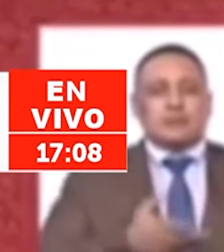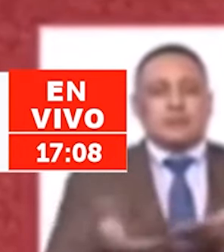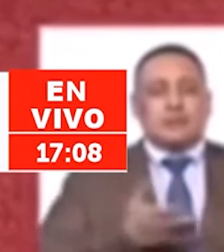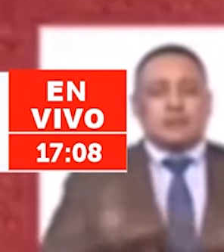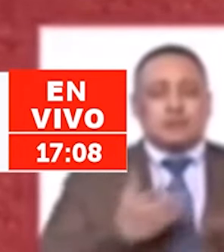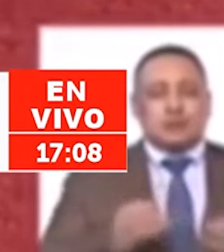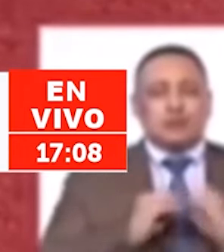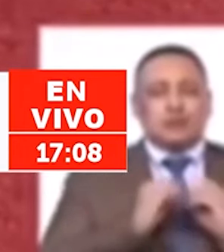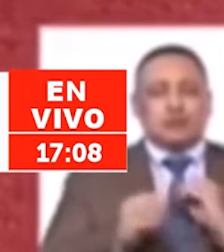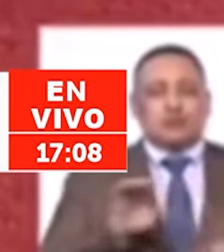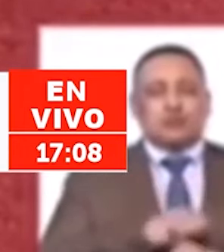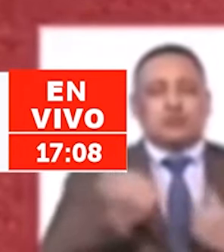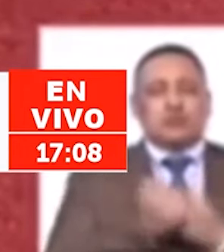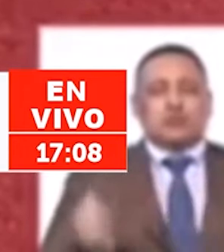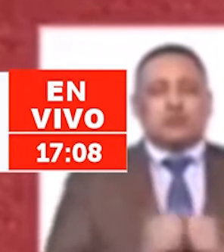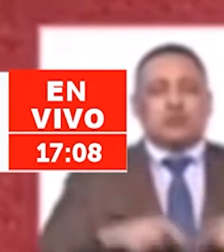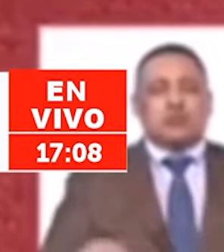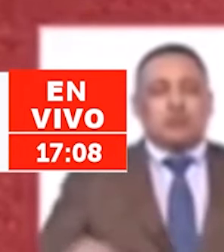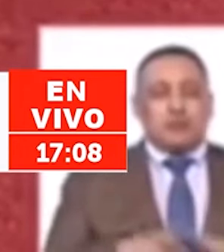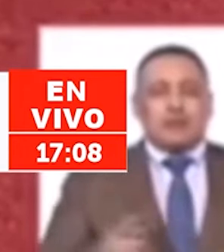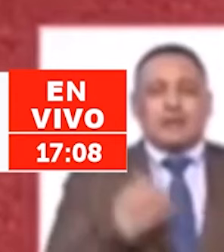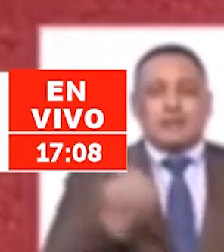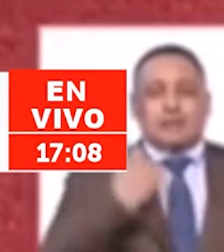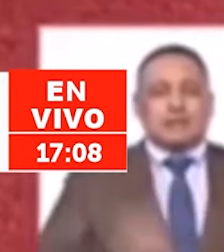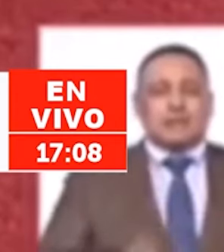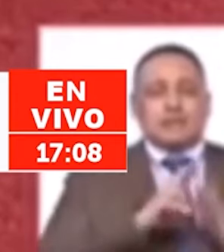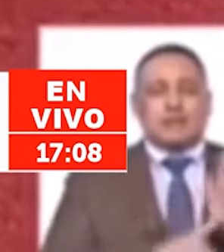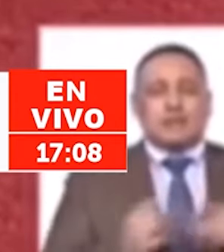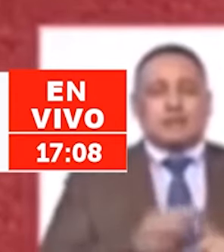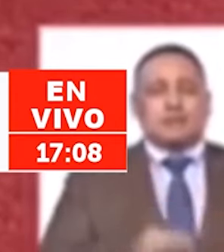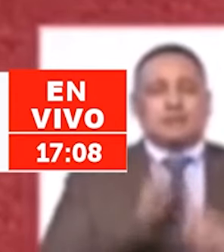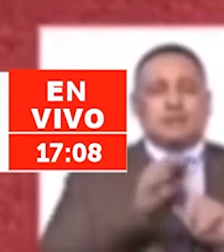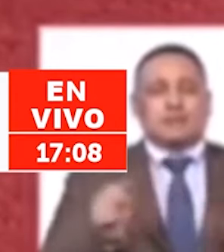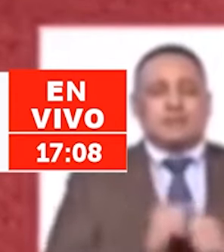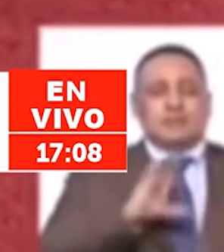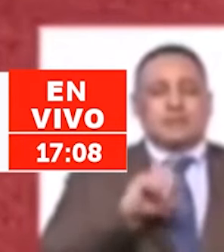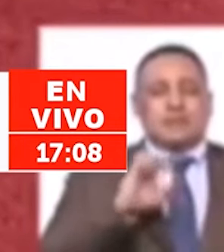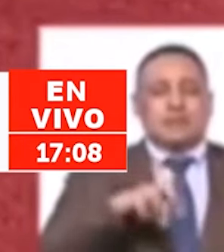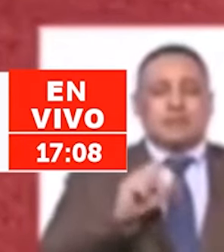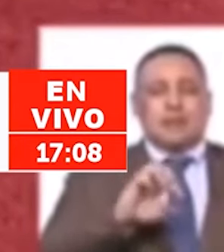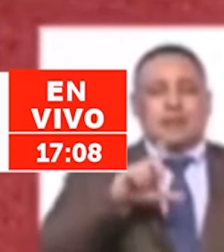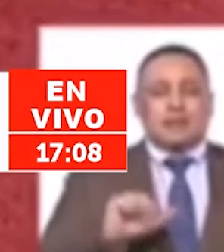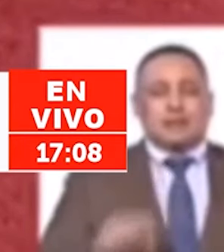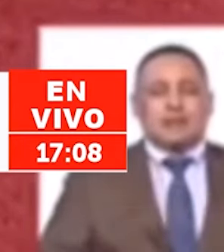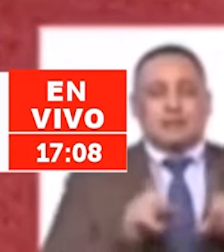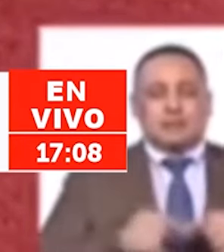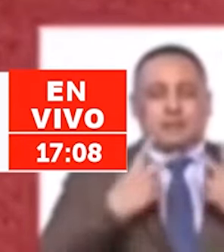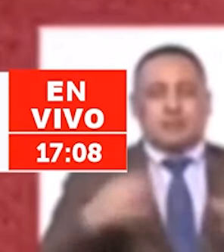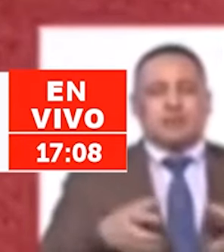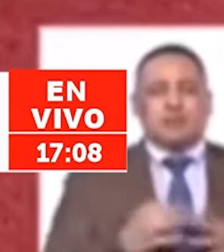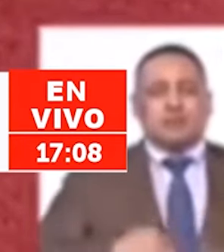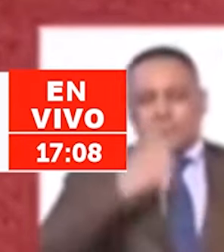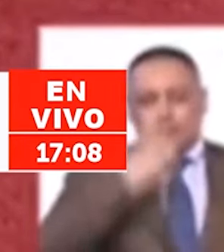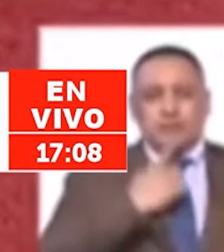servicio readaptación social en establecimiento penitenciario de régimen cerrado especial de Chayapalca se encuentra a nivel de